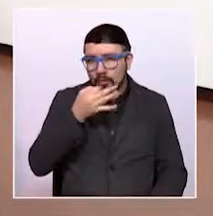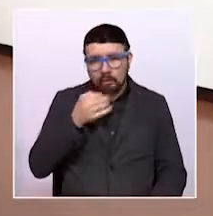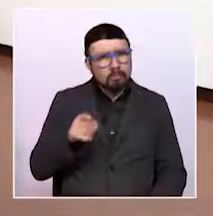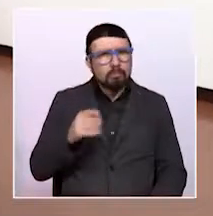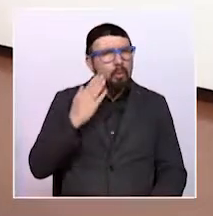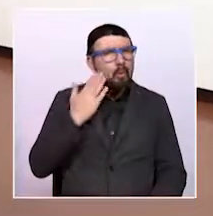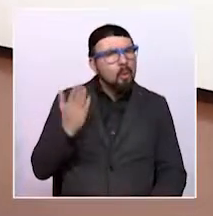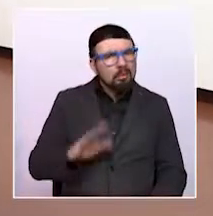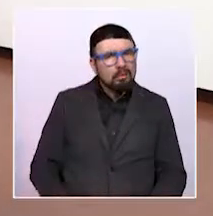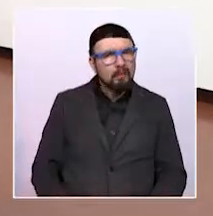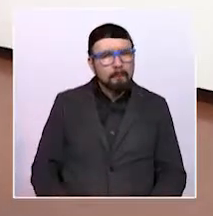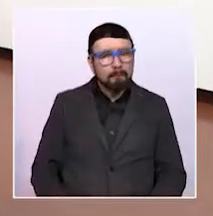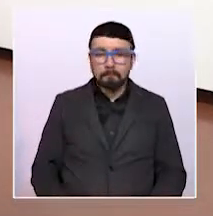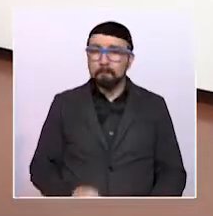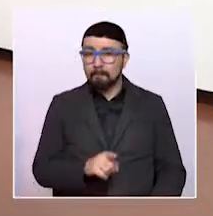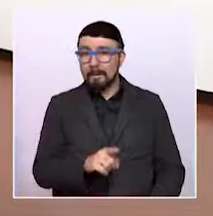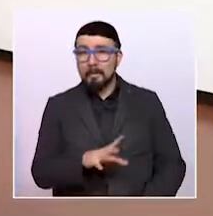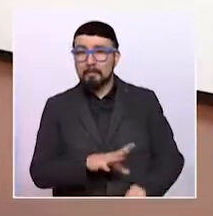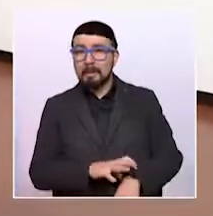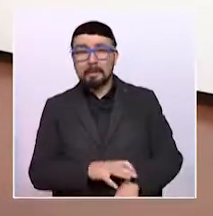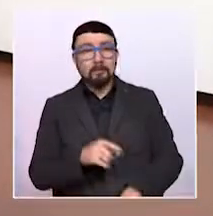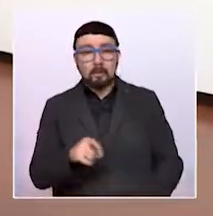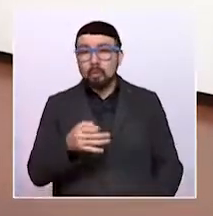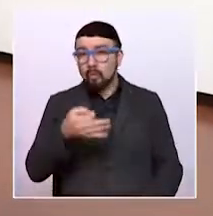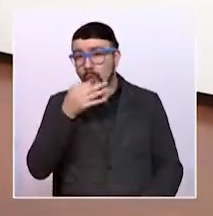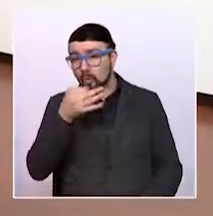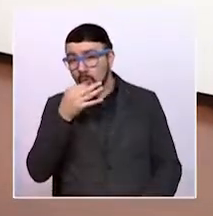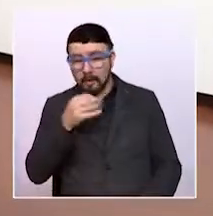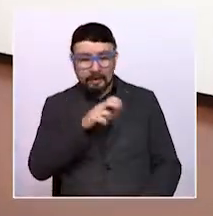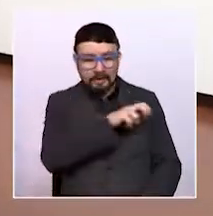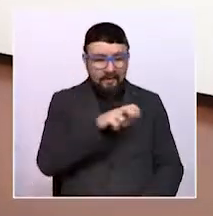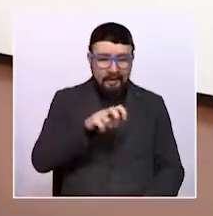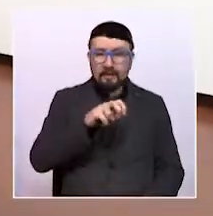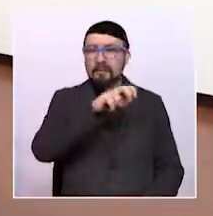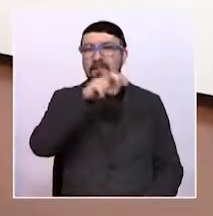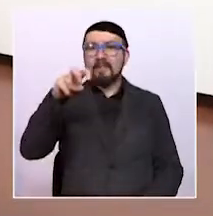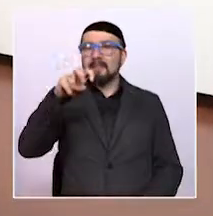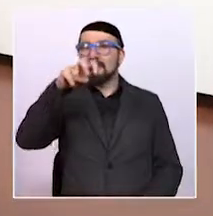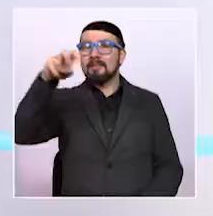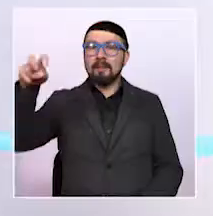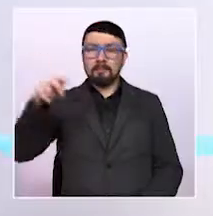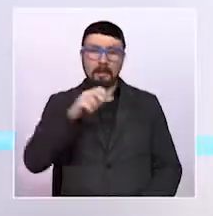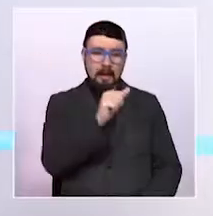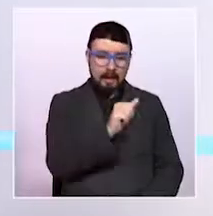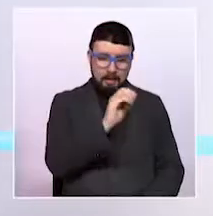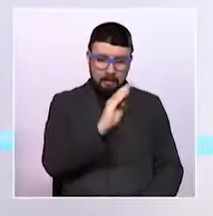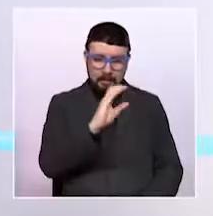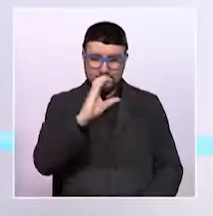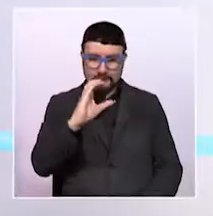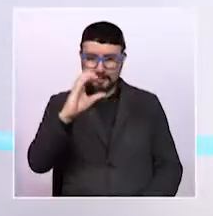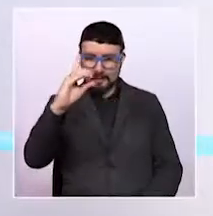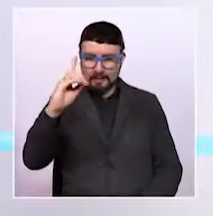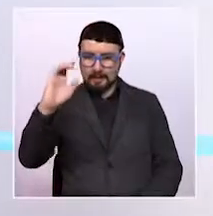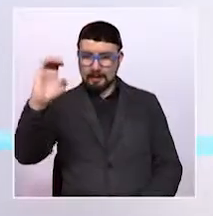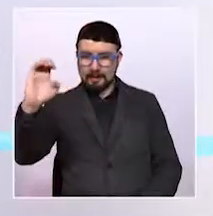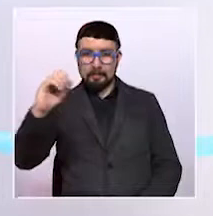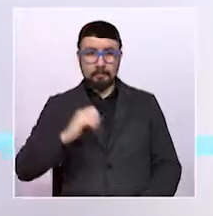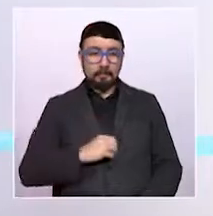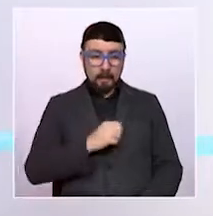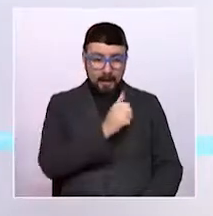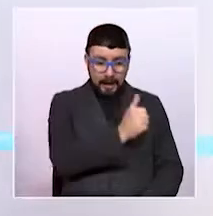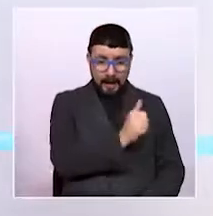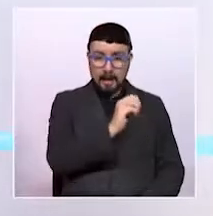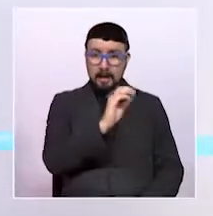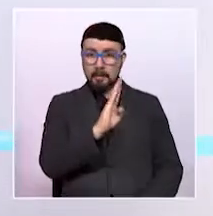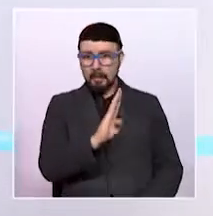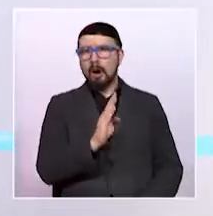en medicina los medicamentos están clasificados en categorías abs de la a y la b son las